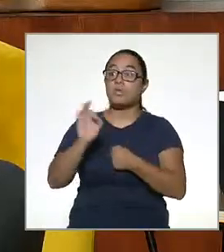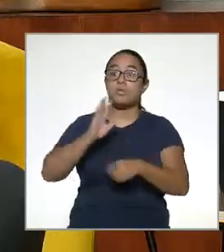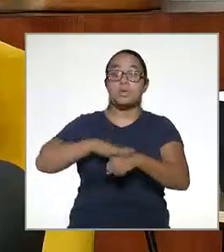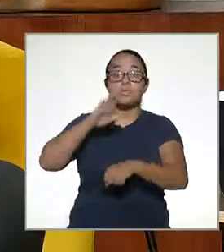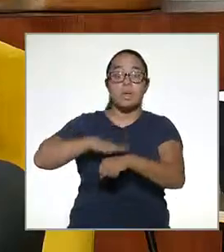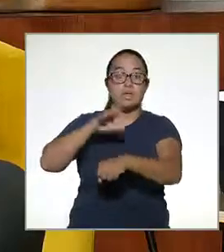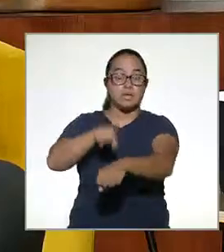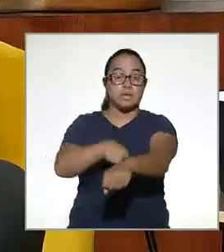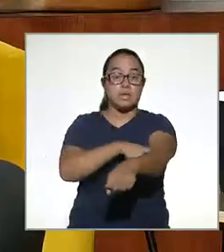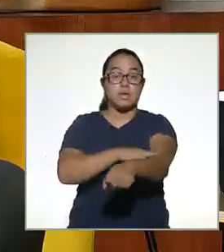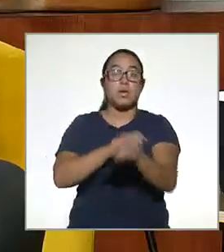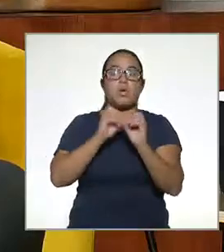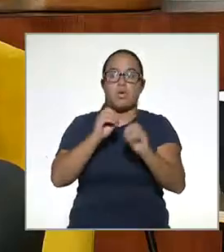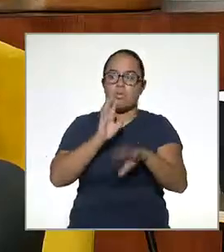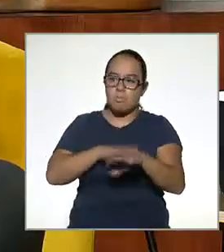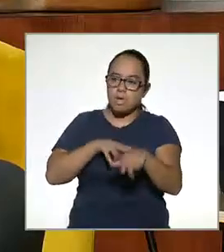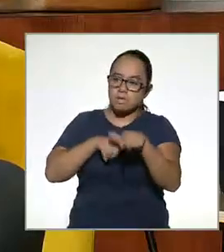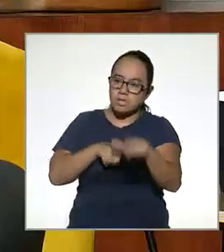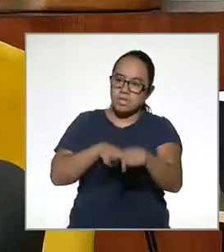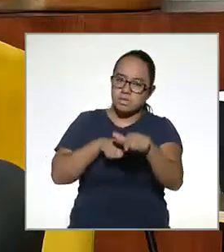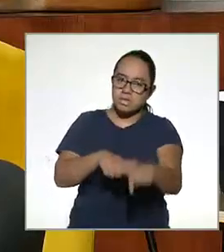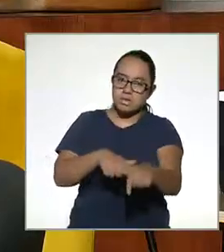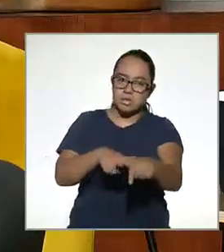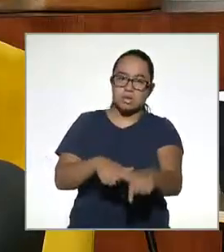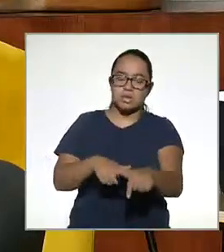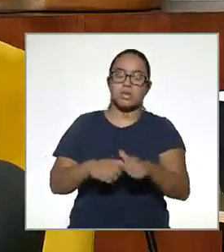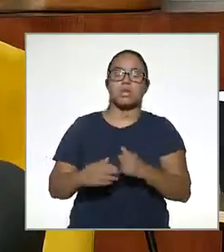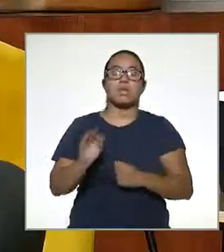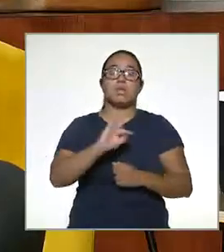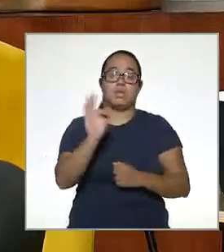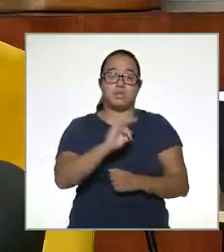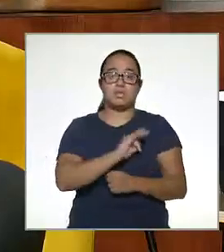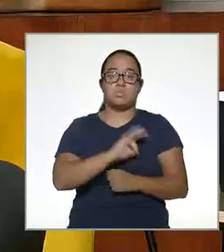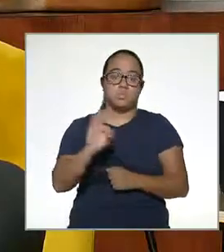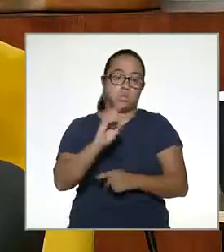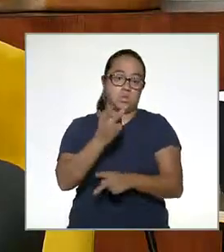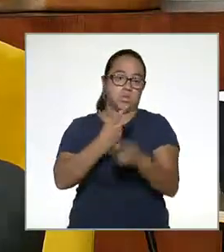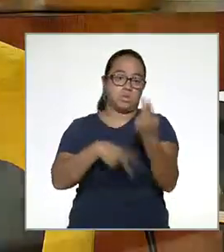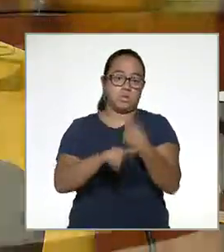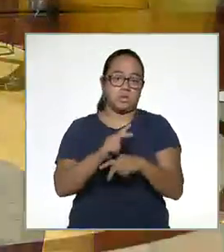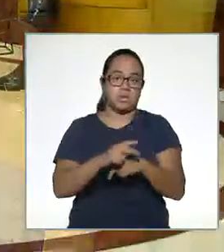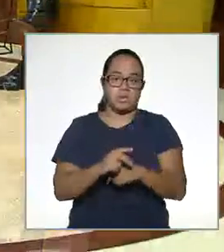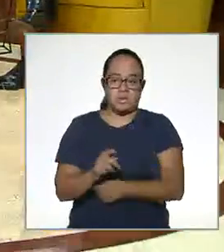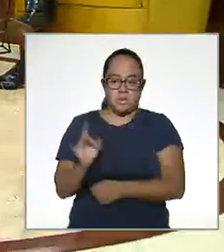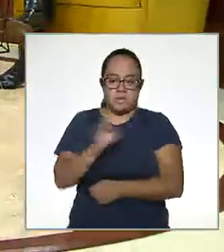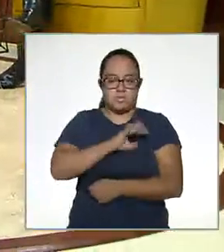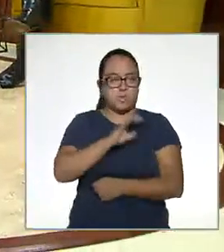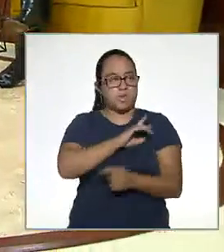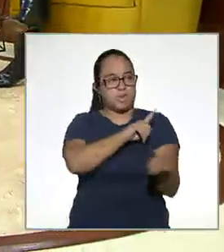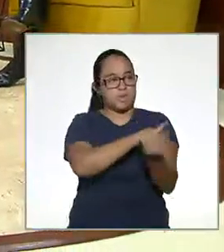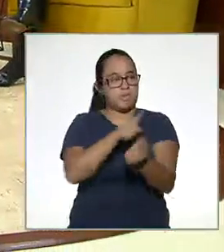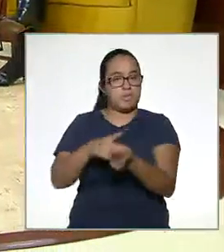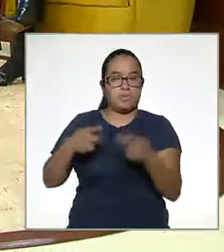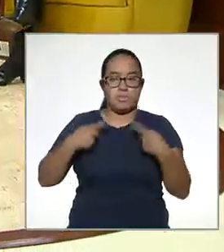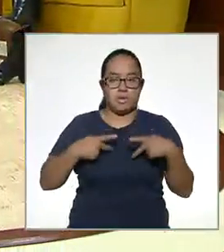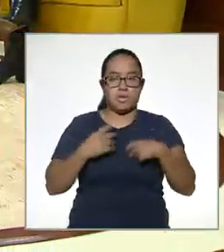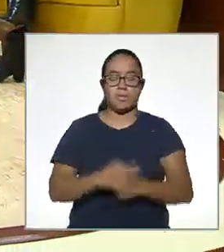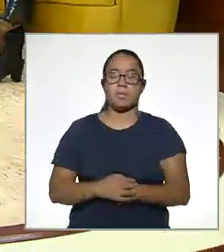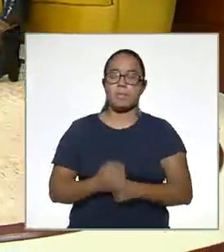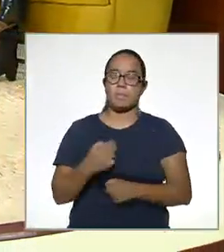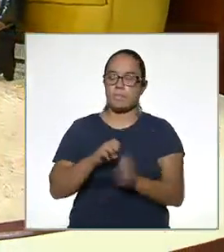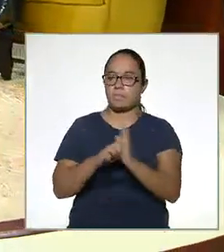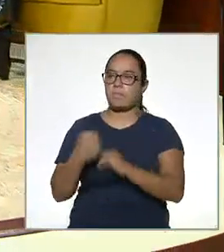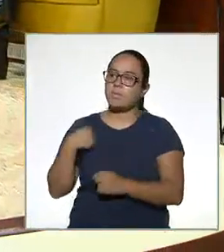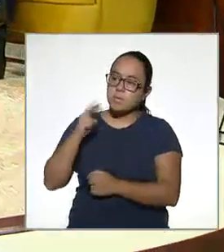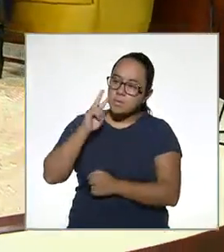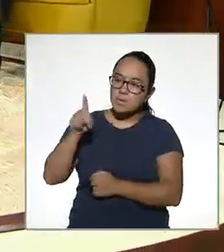o si es muy constante, entonces sí puede aparecer alguna fobia social. Sí, ahora, por ejemplo, algo que a me parece muy interesante lo que